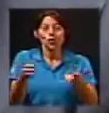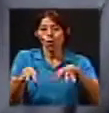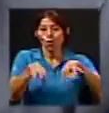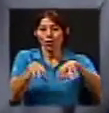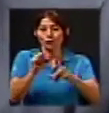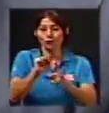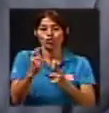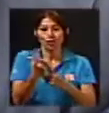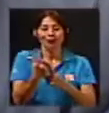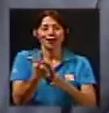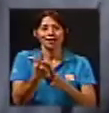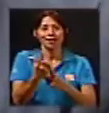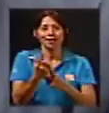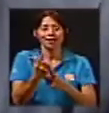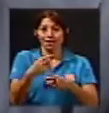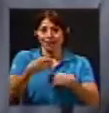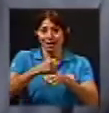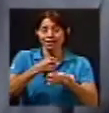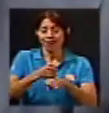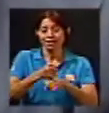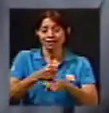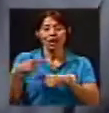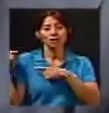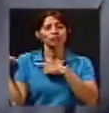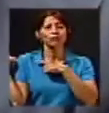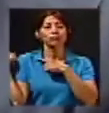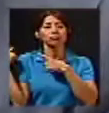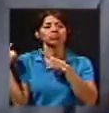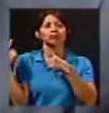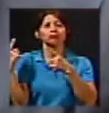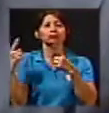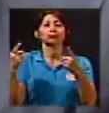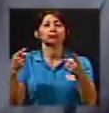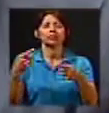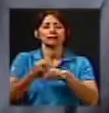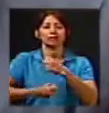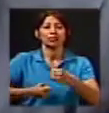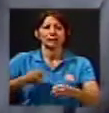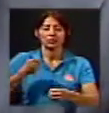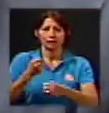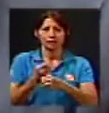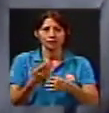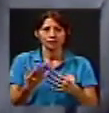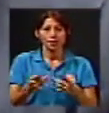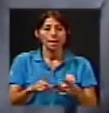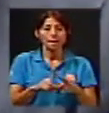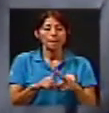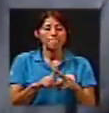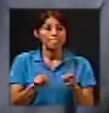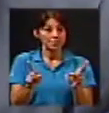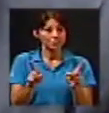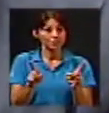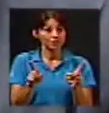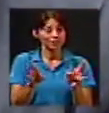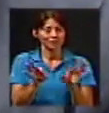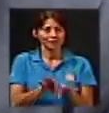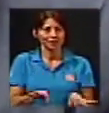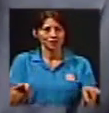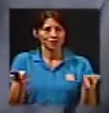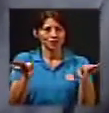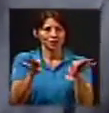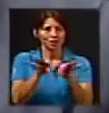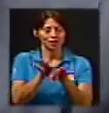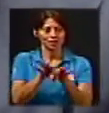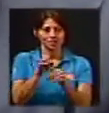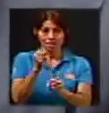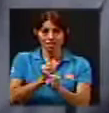social que en realidad ha realizado durante estos 70 años. Pero también me parece importante de que este desempeño en la